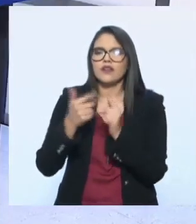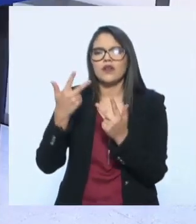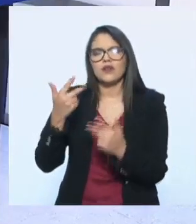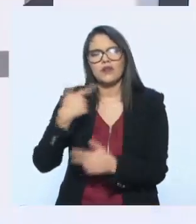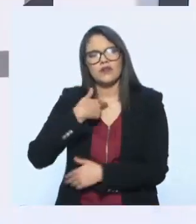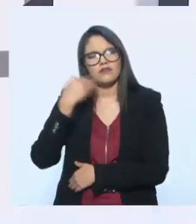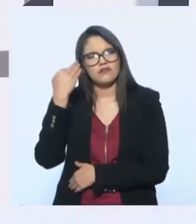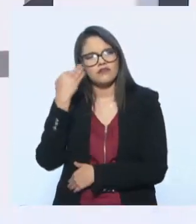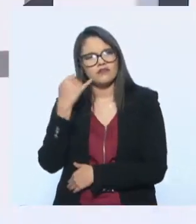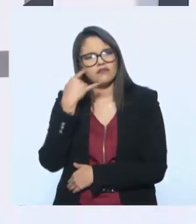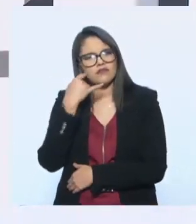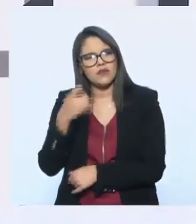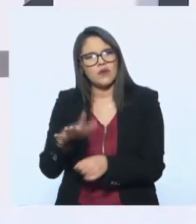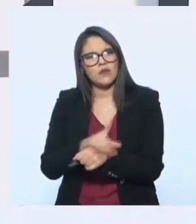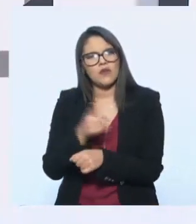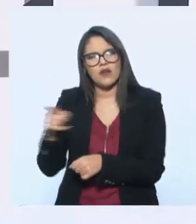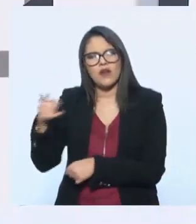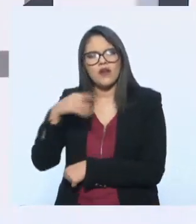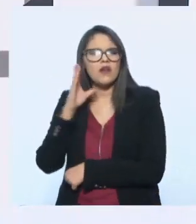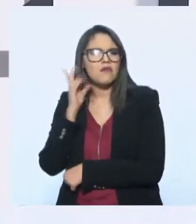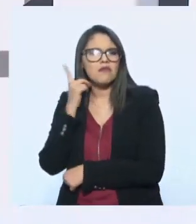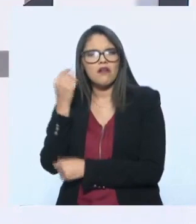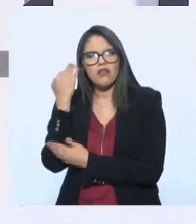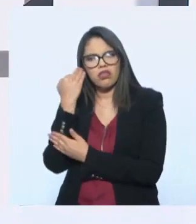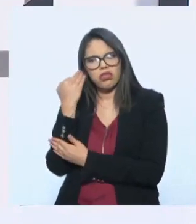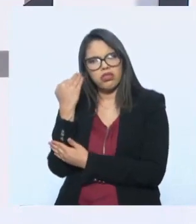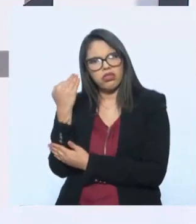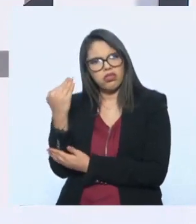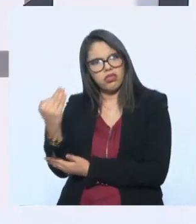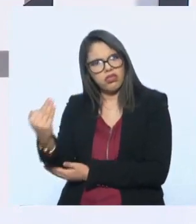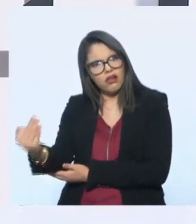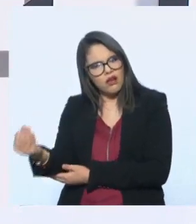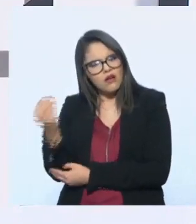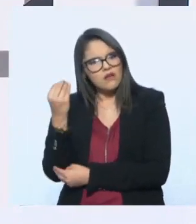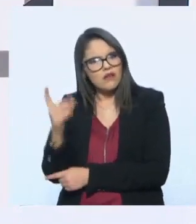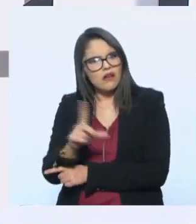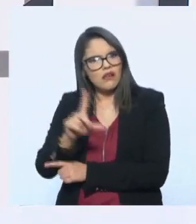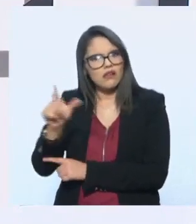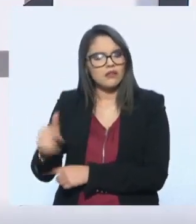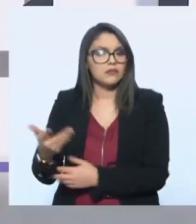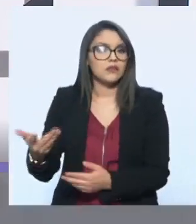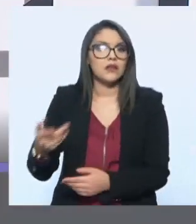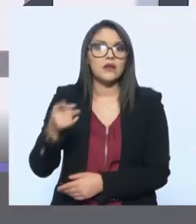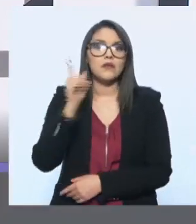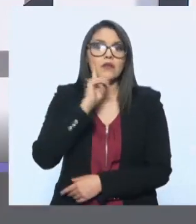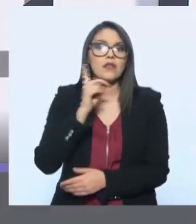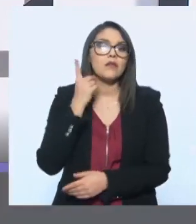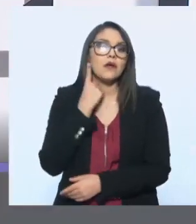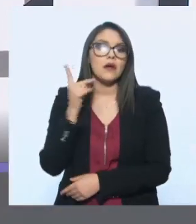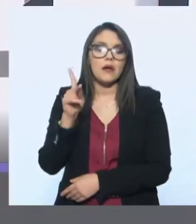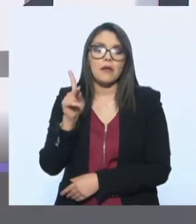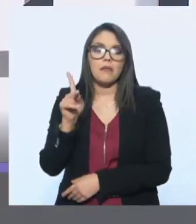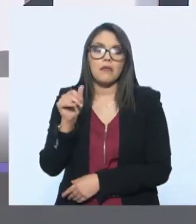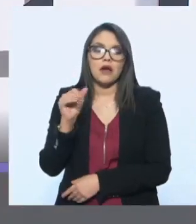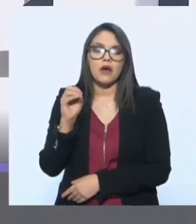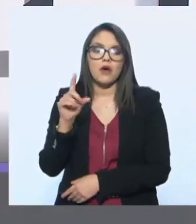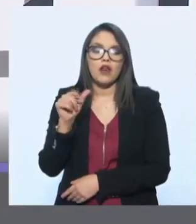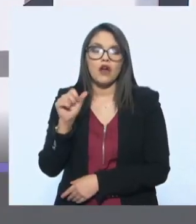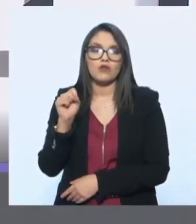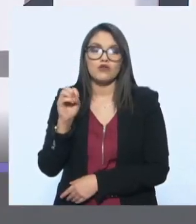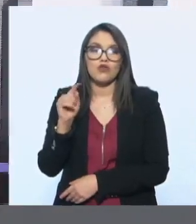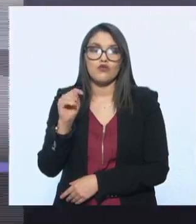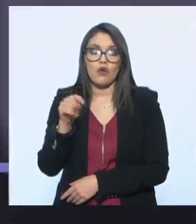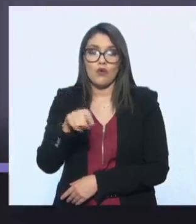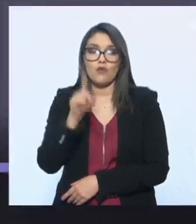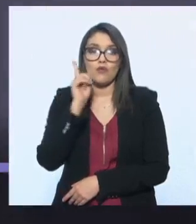que se esperaran tanto los legisladores. Yo quisiera destacar aquí el trabajo de la diputada Paula Soto, que también es una mujer